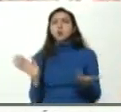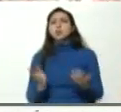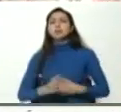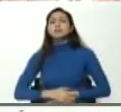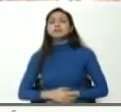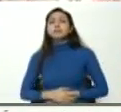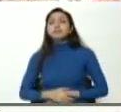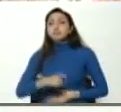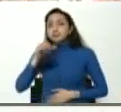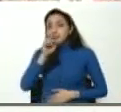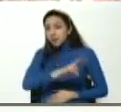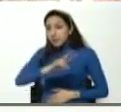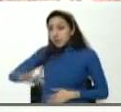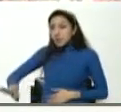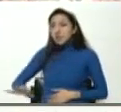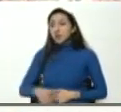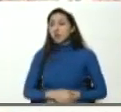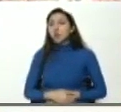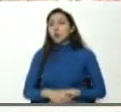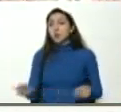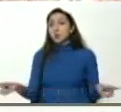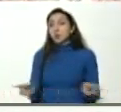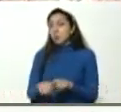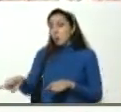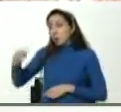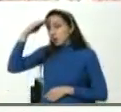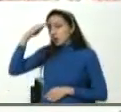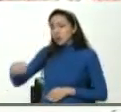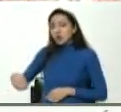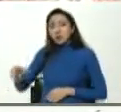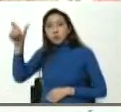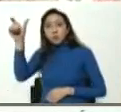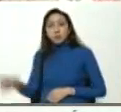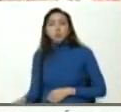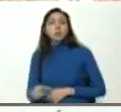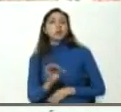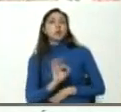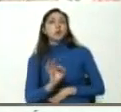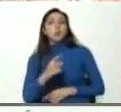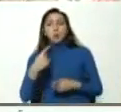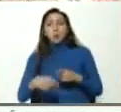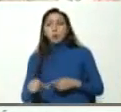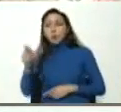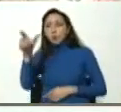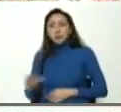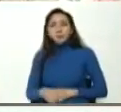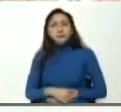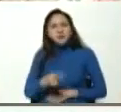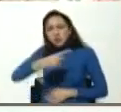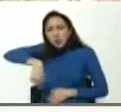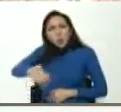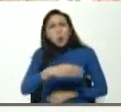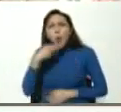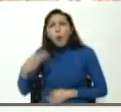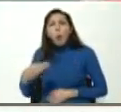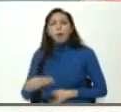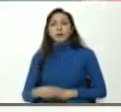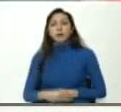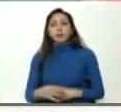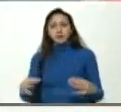25 años como escalona o mervyn aquellos que son muy jóvenes